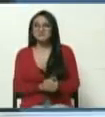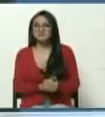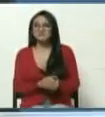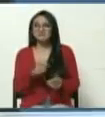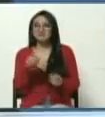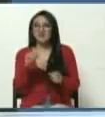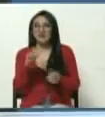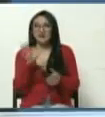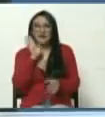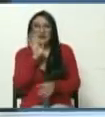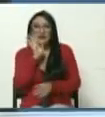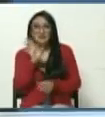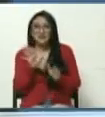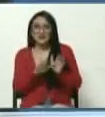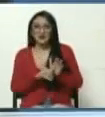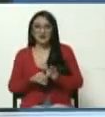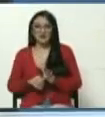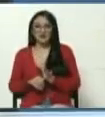acción criminal,